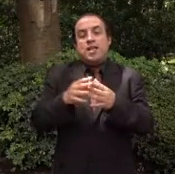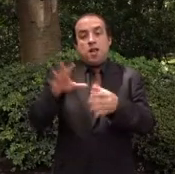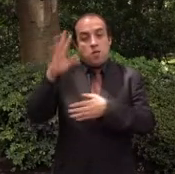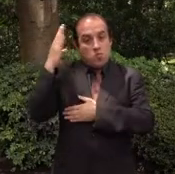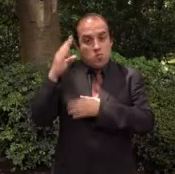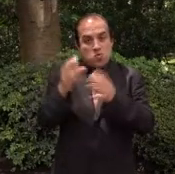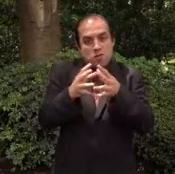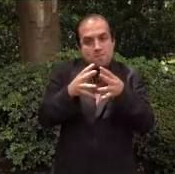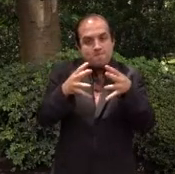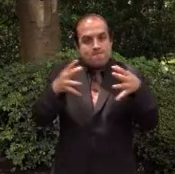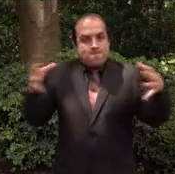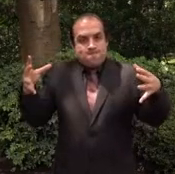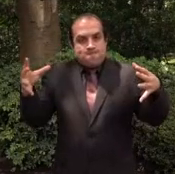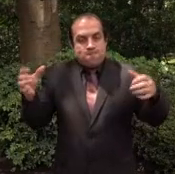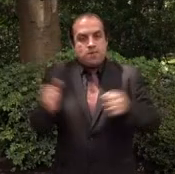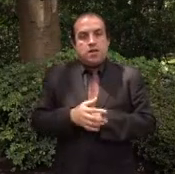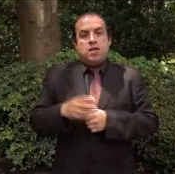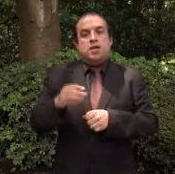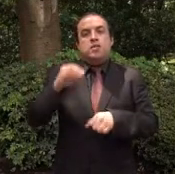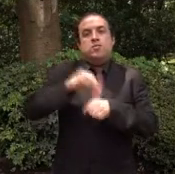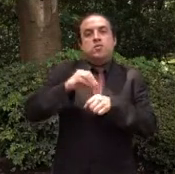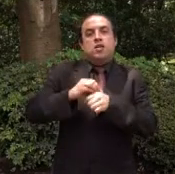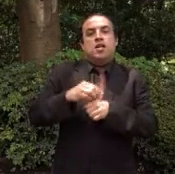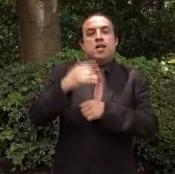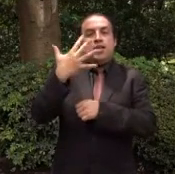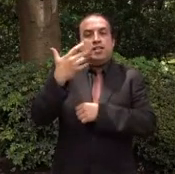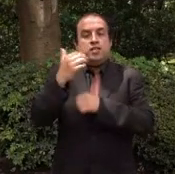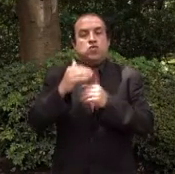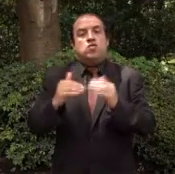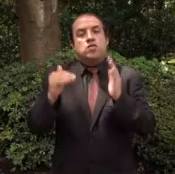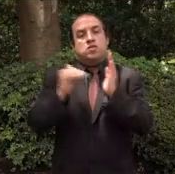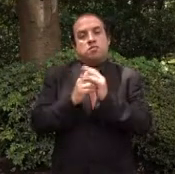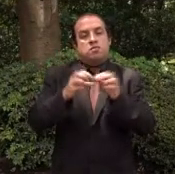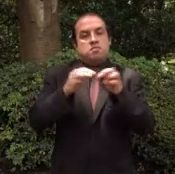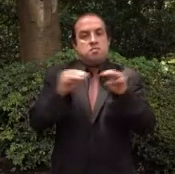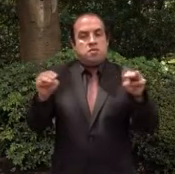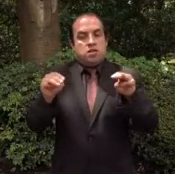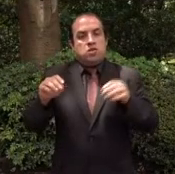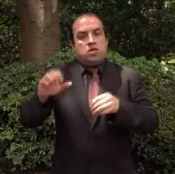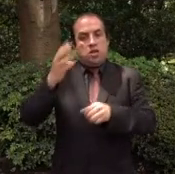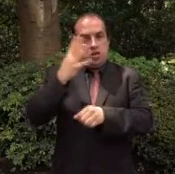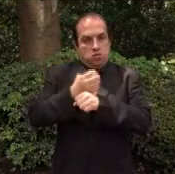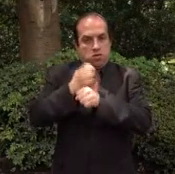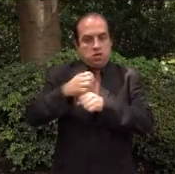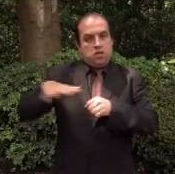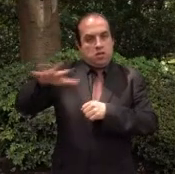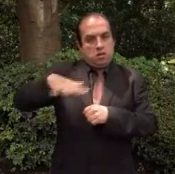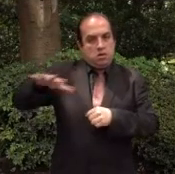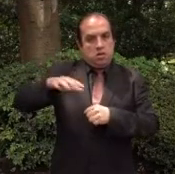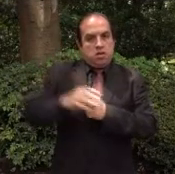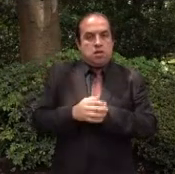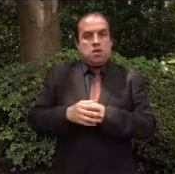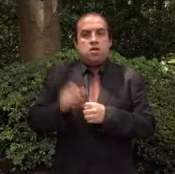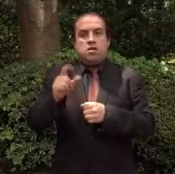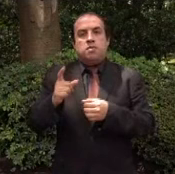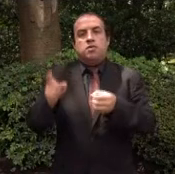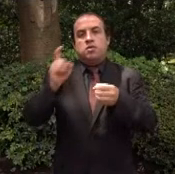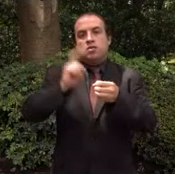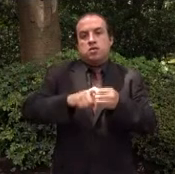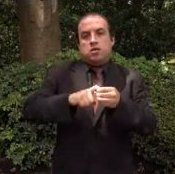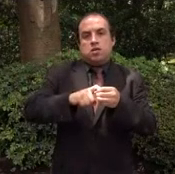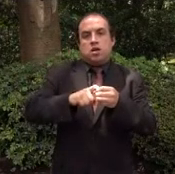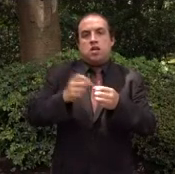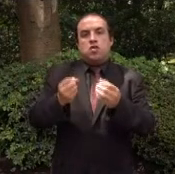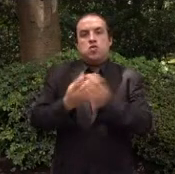incluyen las 50 hectáreas de la cuarta sección. Entonces, se va a elaborar en conjunto con el Consejo Rector el nuevo programa de